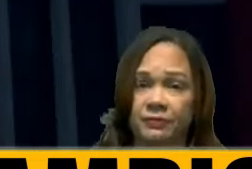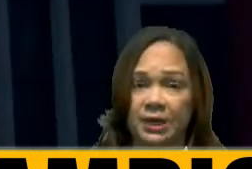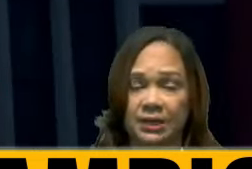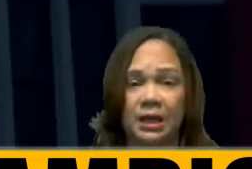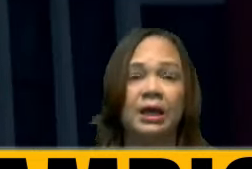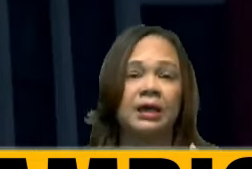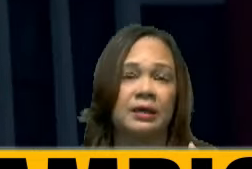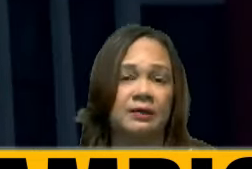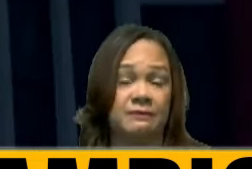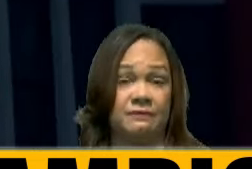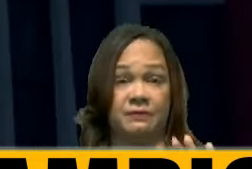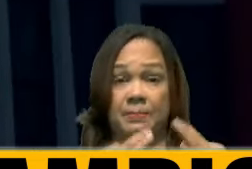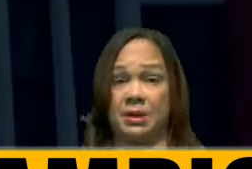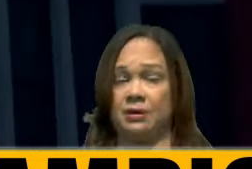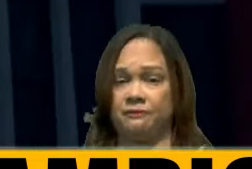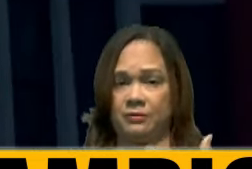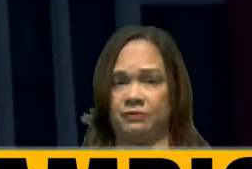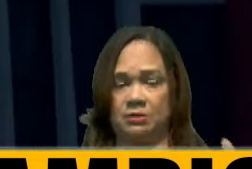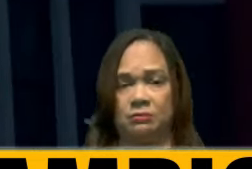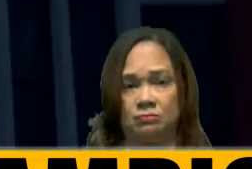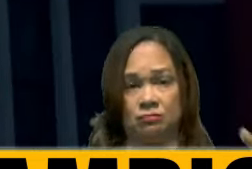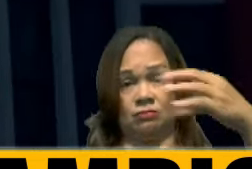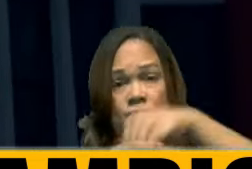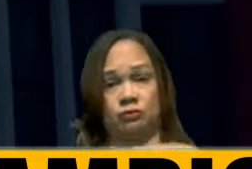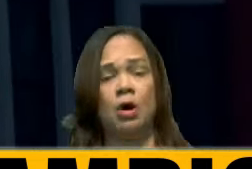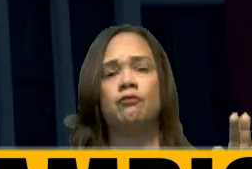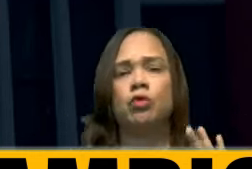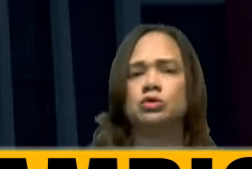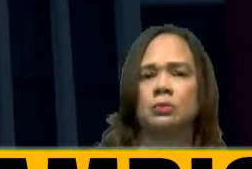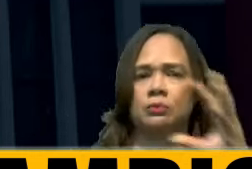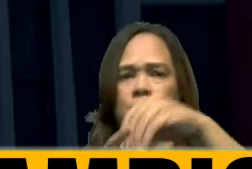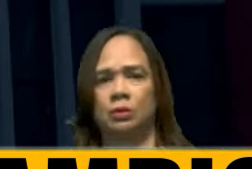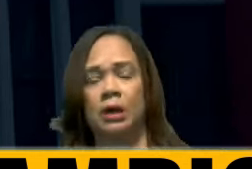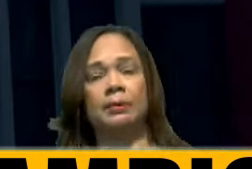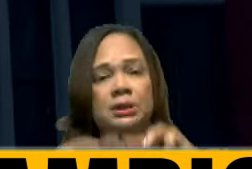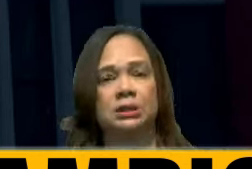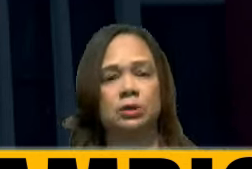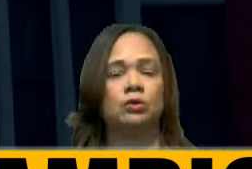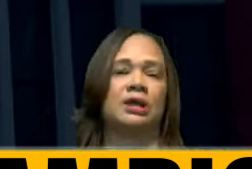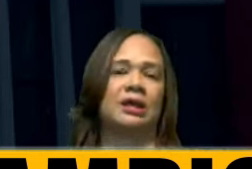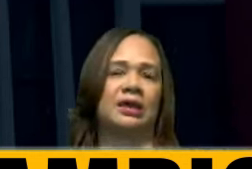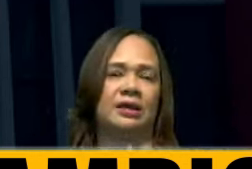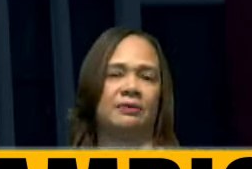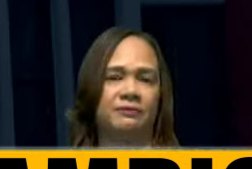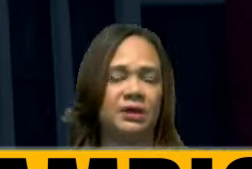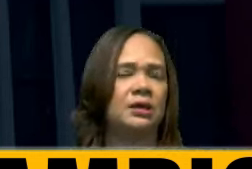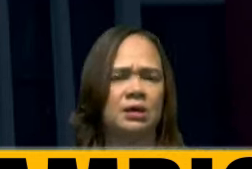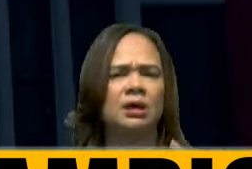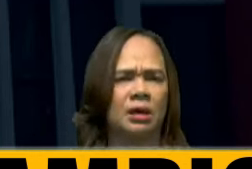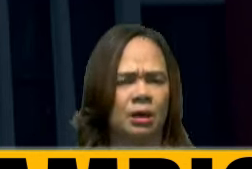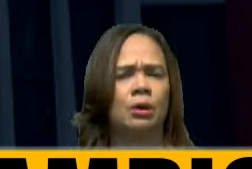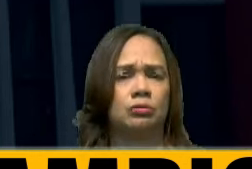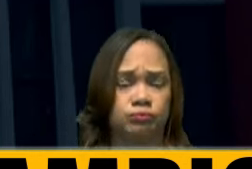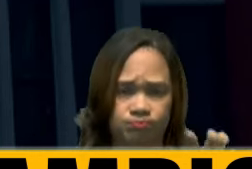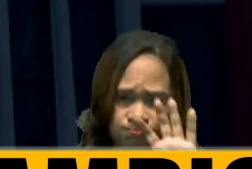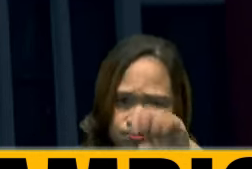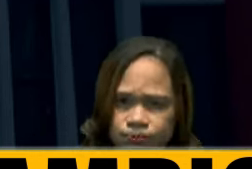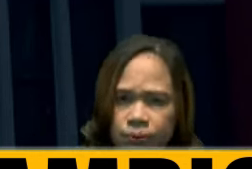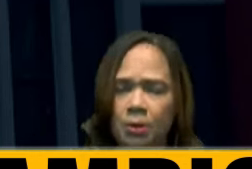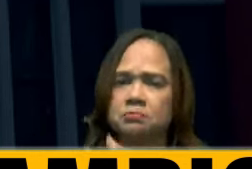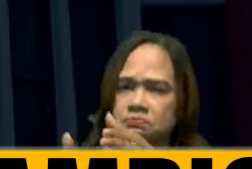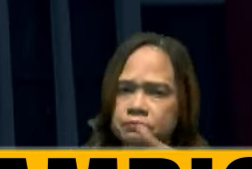Feliz serán traspasadas sus funciones al Ministerio de la vivienda con lo cual se logra una centralización y